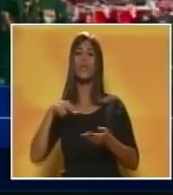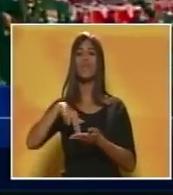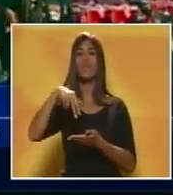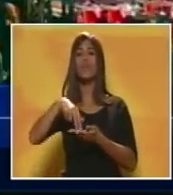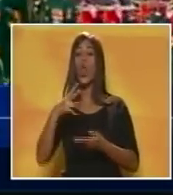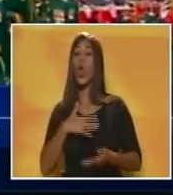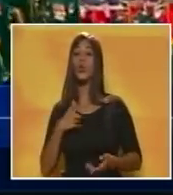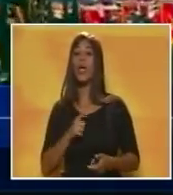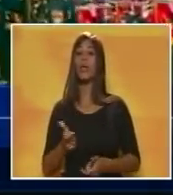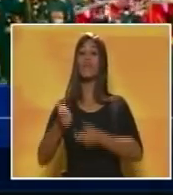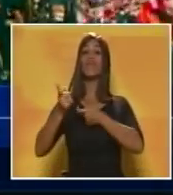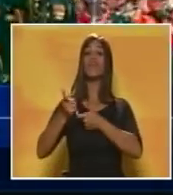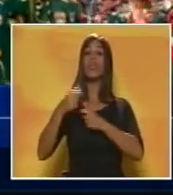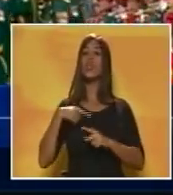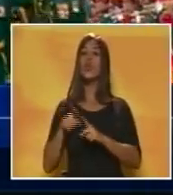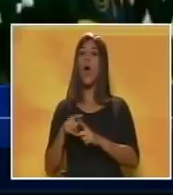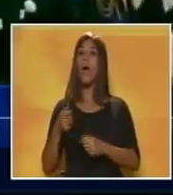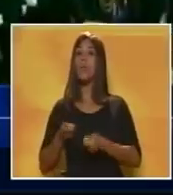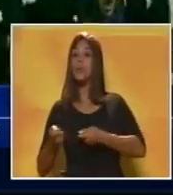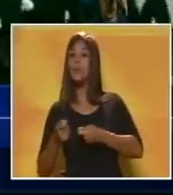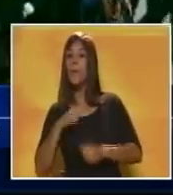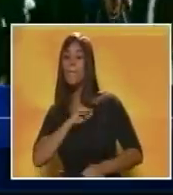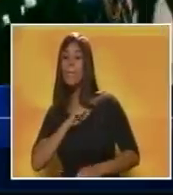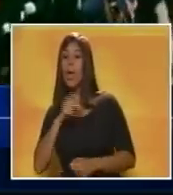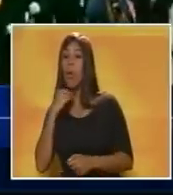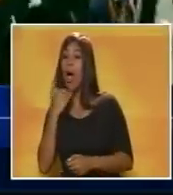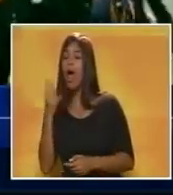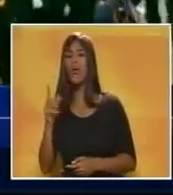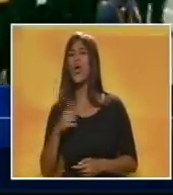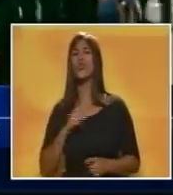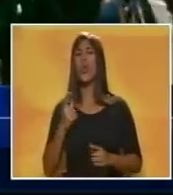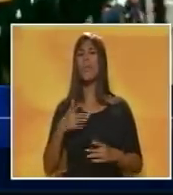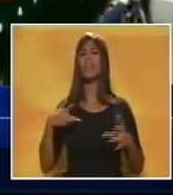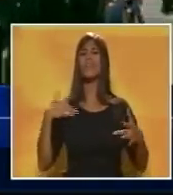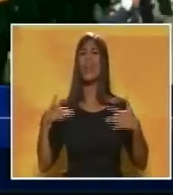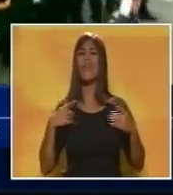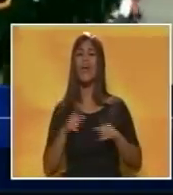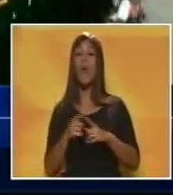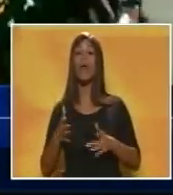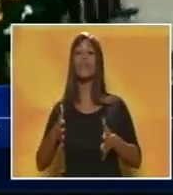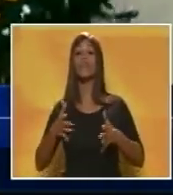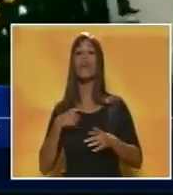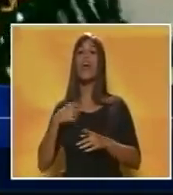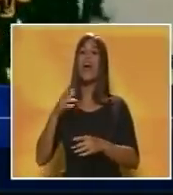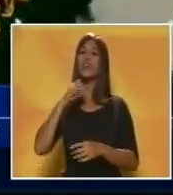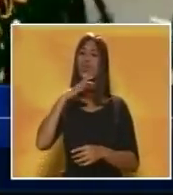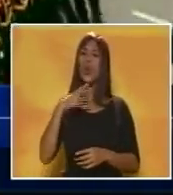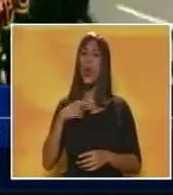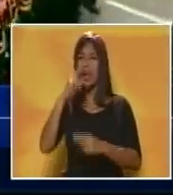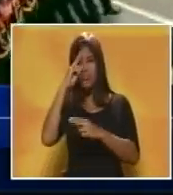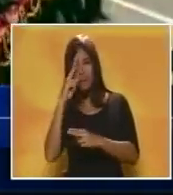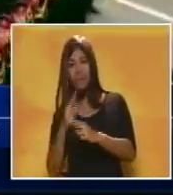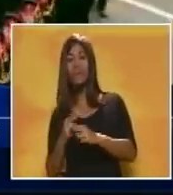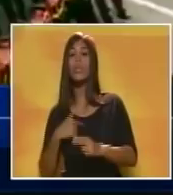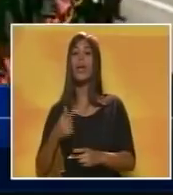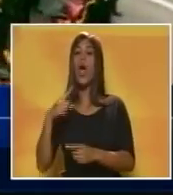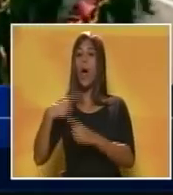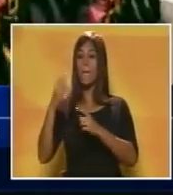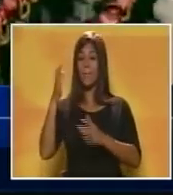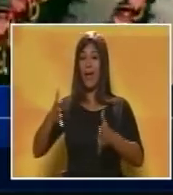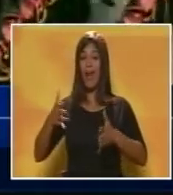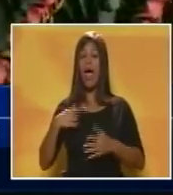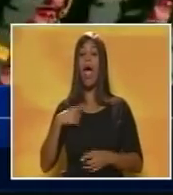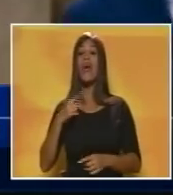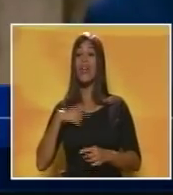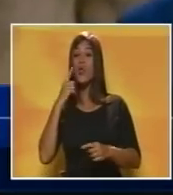y atemorizar a alguien, sino que consisten en celebrar el honor de los vencedores. El mandatario subrayó que el objetivo de esta tradición es